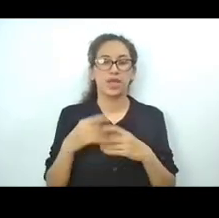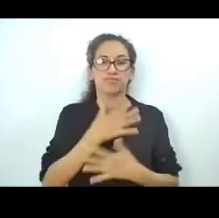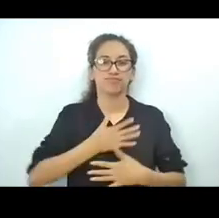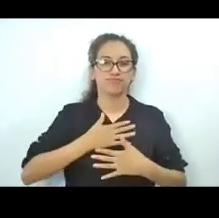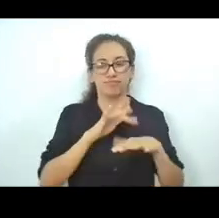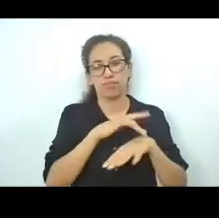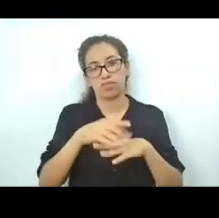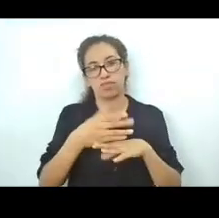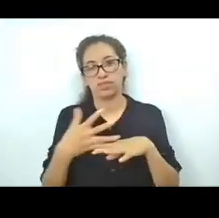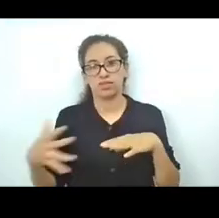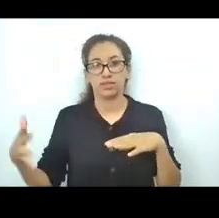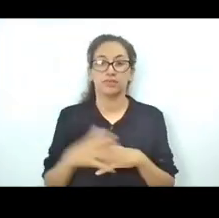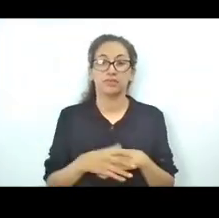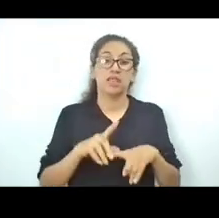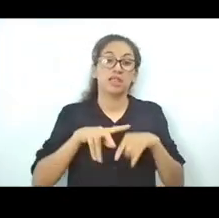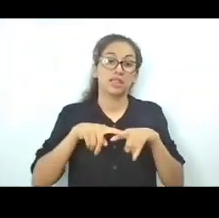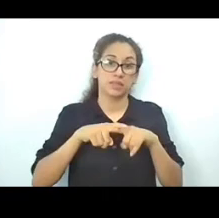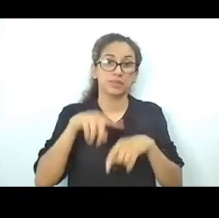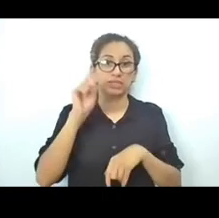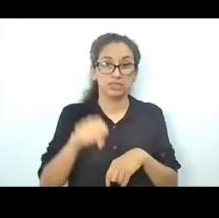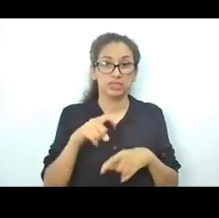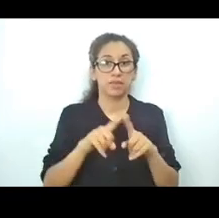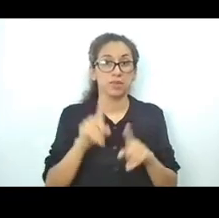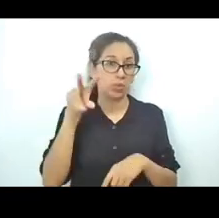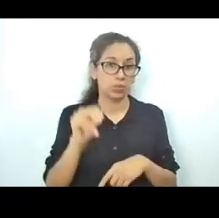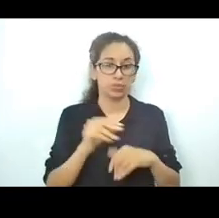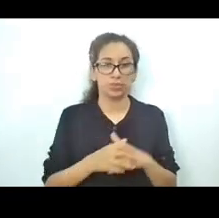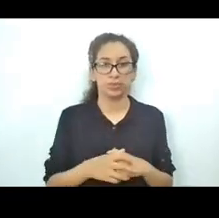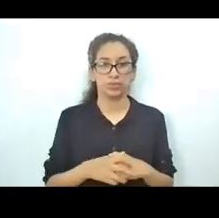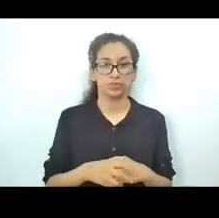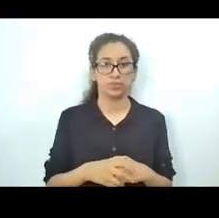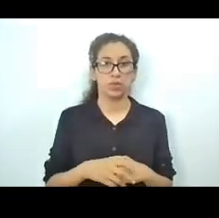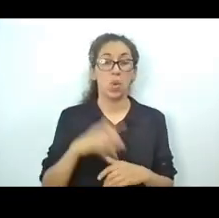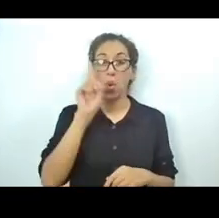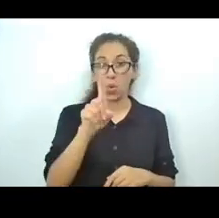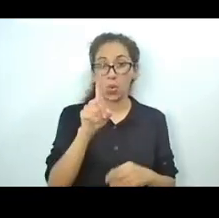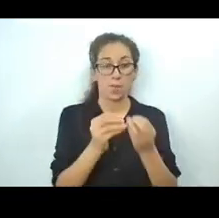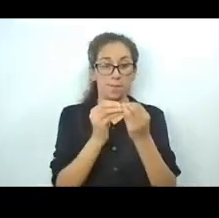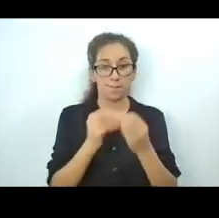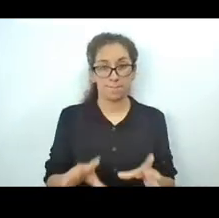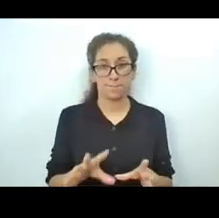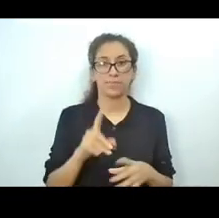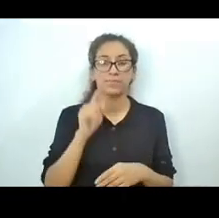¿no? A lo mejor sí, pero a lo mejor no. Entonces, si uno pierde esa